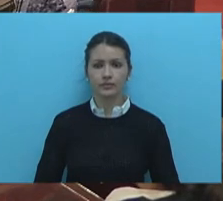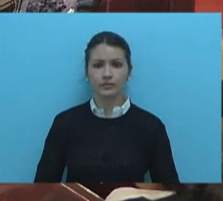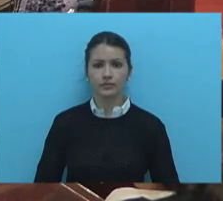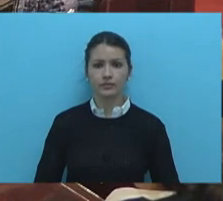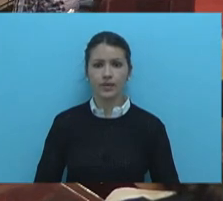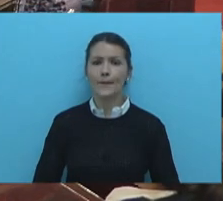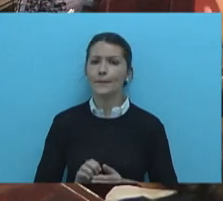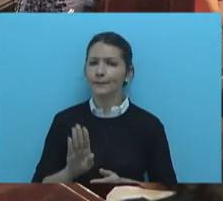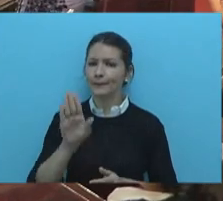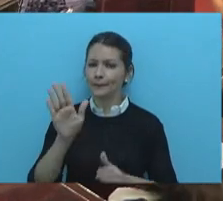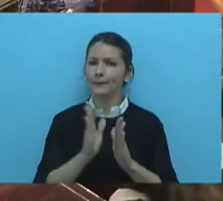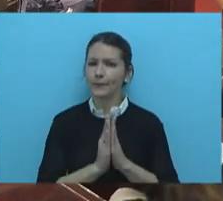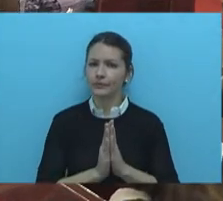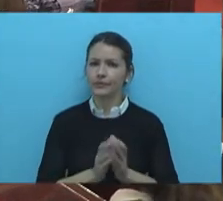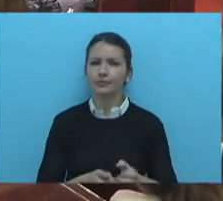Por favor, levanten bien la mano.